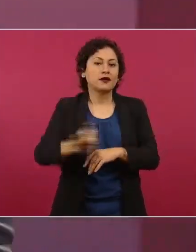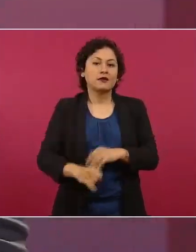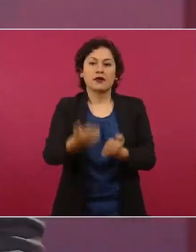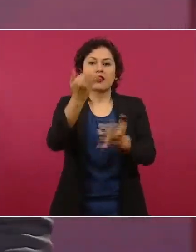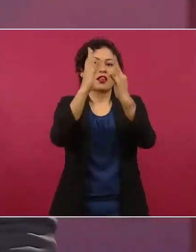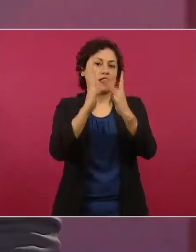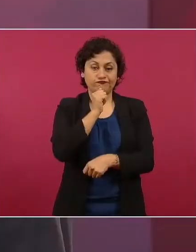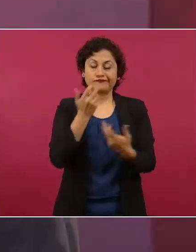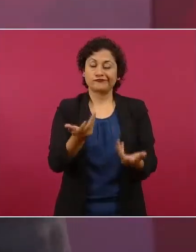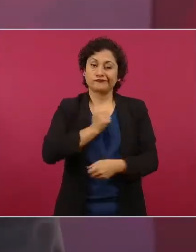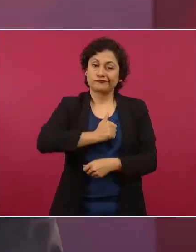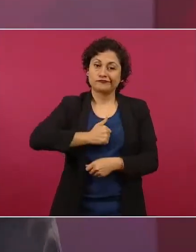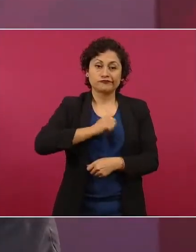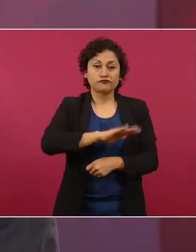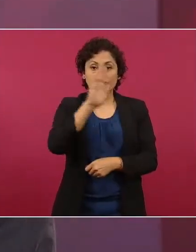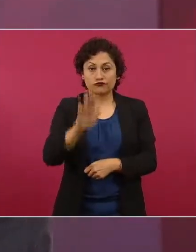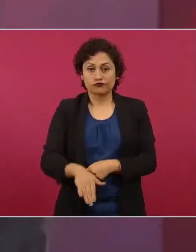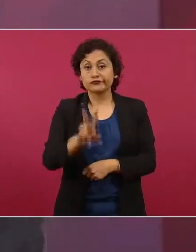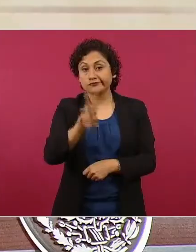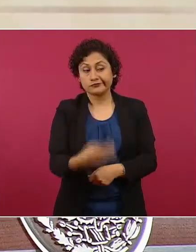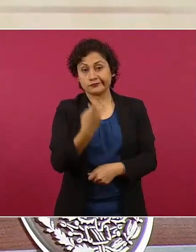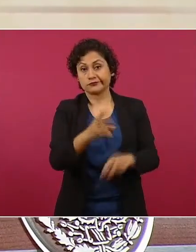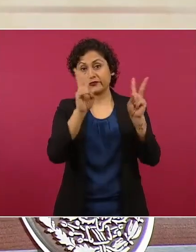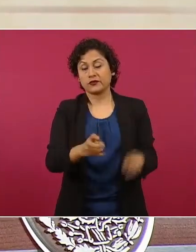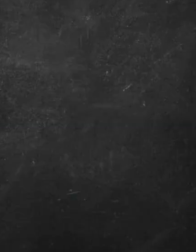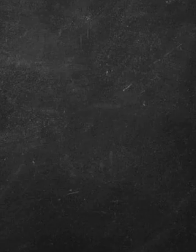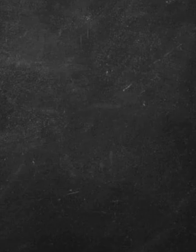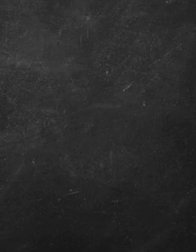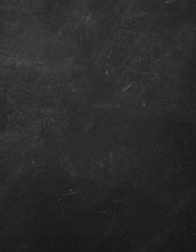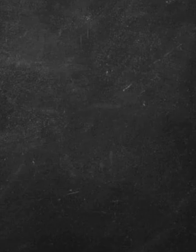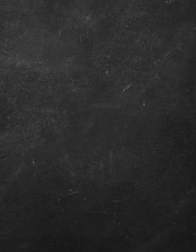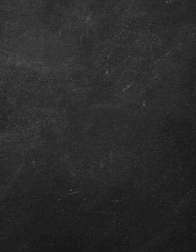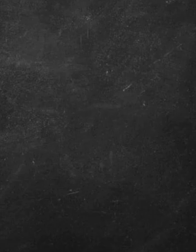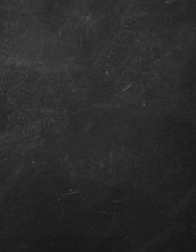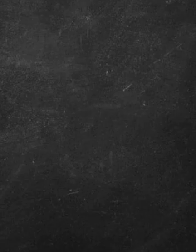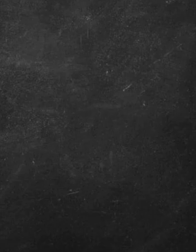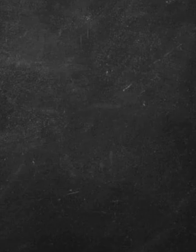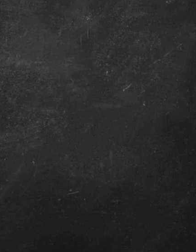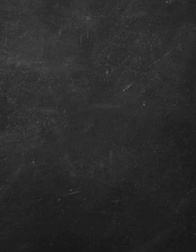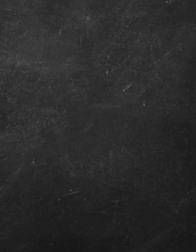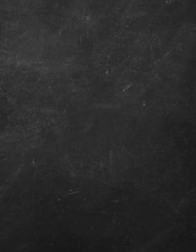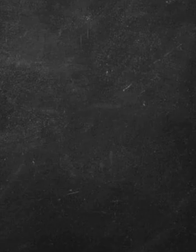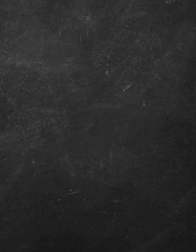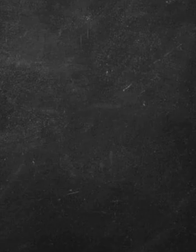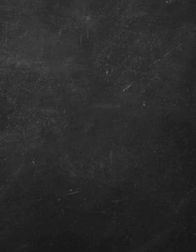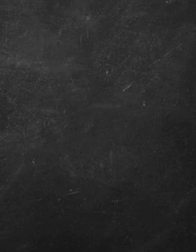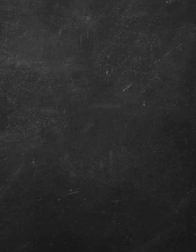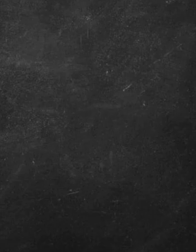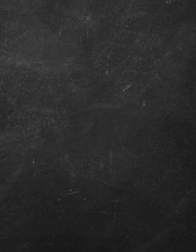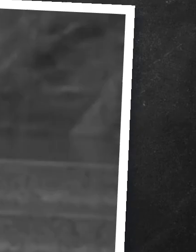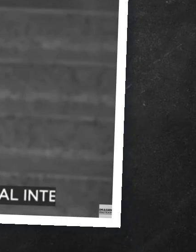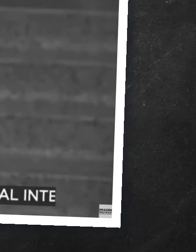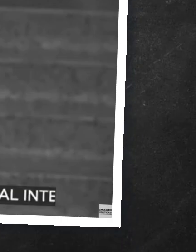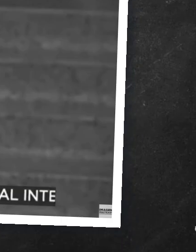terrible desgracia. Pues muy triste que esto suceda. Es muy raro cómo has cambiado el discurso y las acciones en este